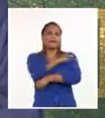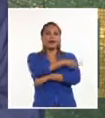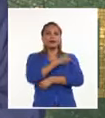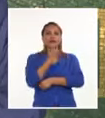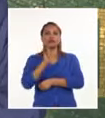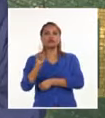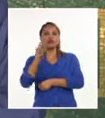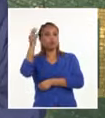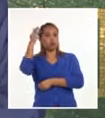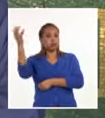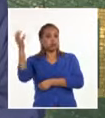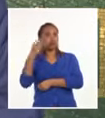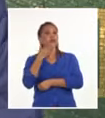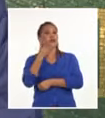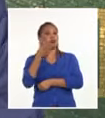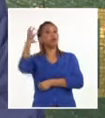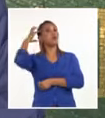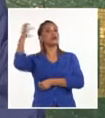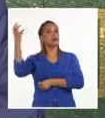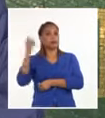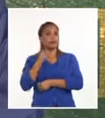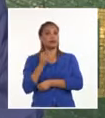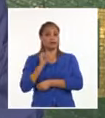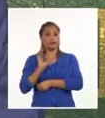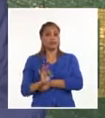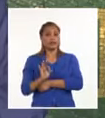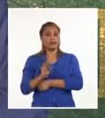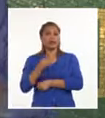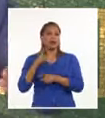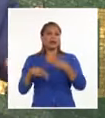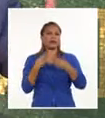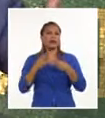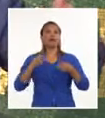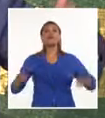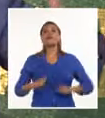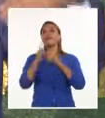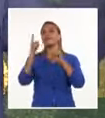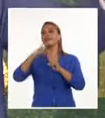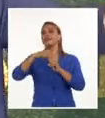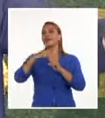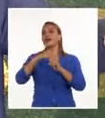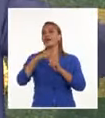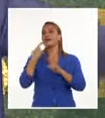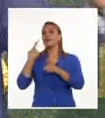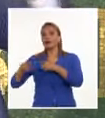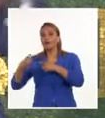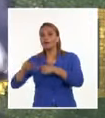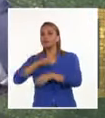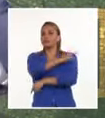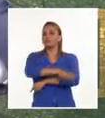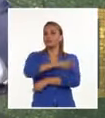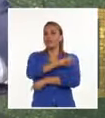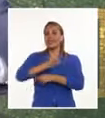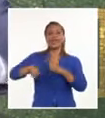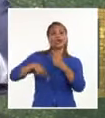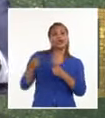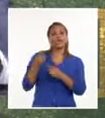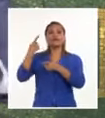muy gubernamentales, porque lo que hacen es cumplir las tareas de la política exterior de otro Estado en contra de otro